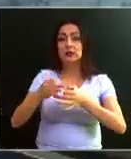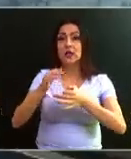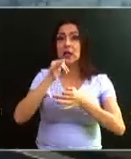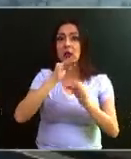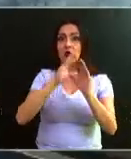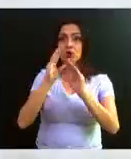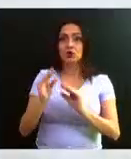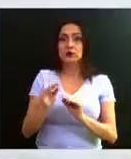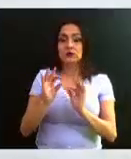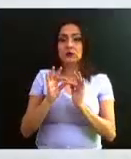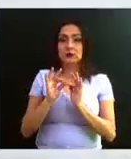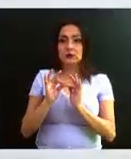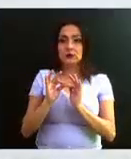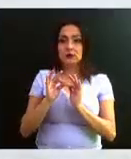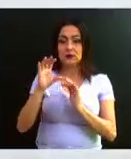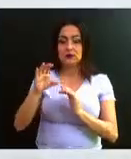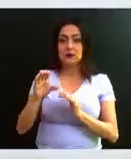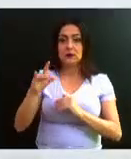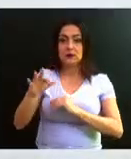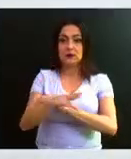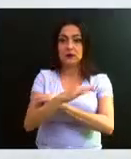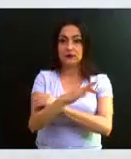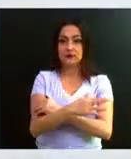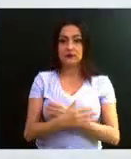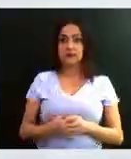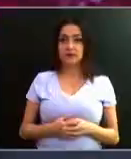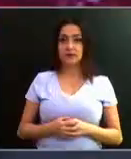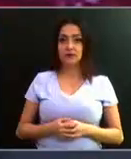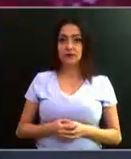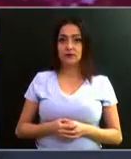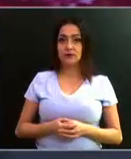de la noche, especialmente en los sectores costeros.